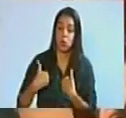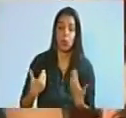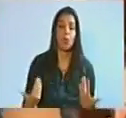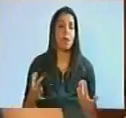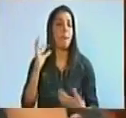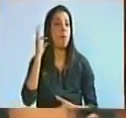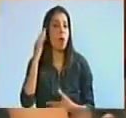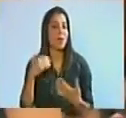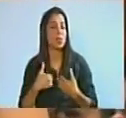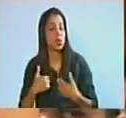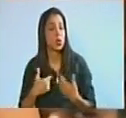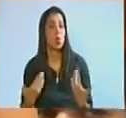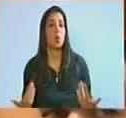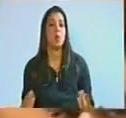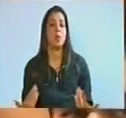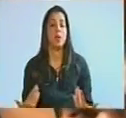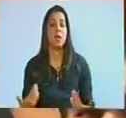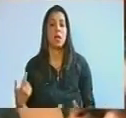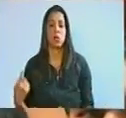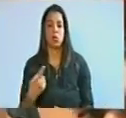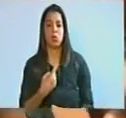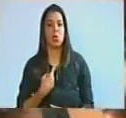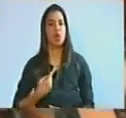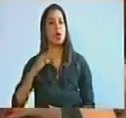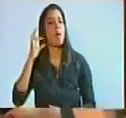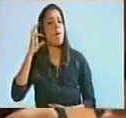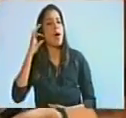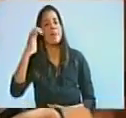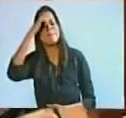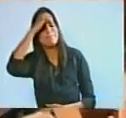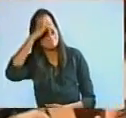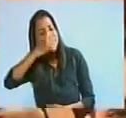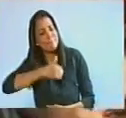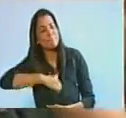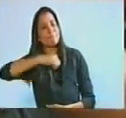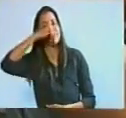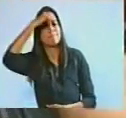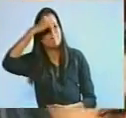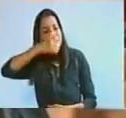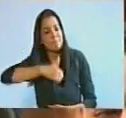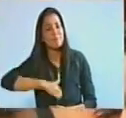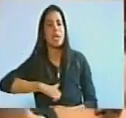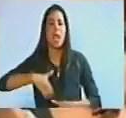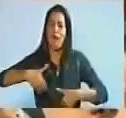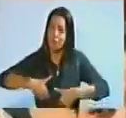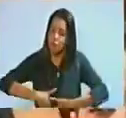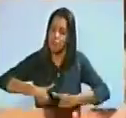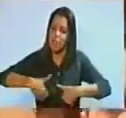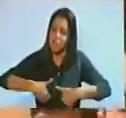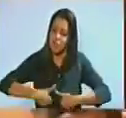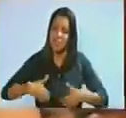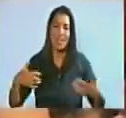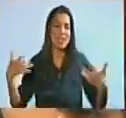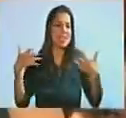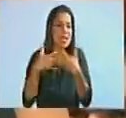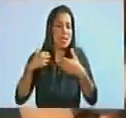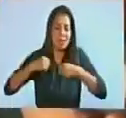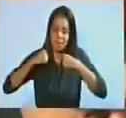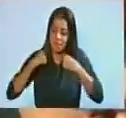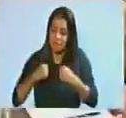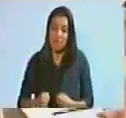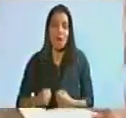hemos sido como Apacuana, hemos sido como Juana la Avanzadora, mujeres de lucha, mujeres aguerridas.